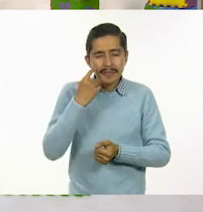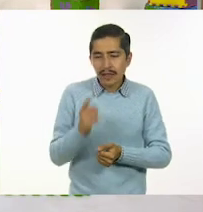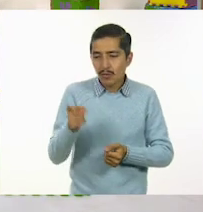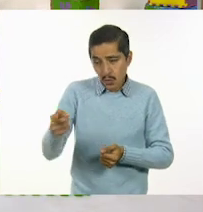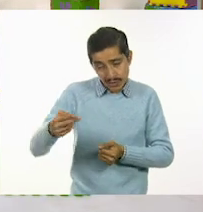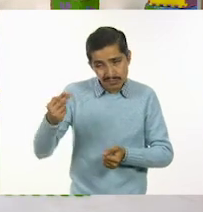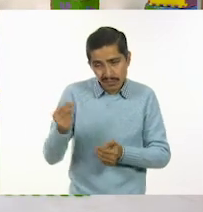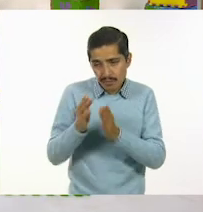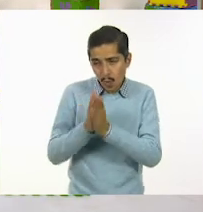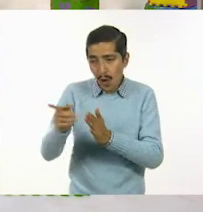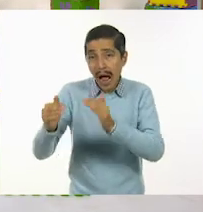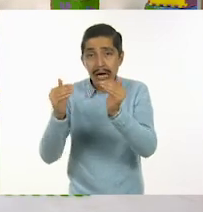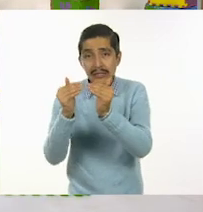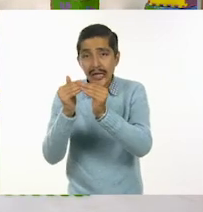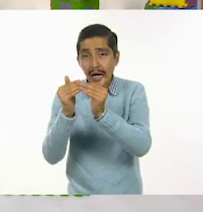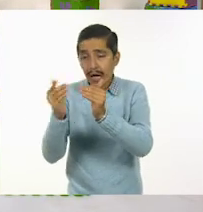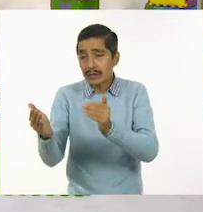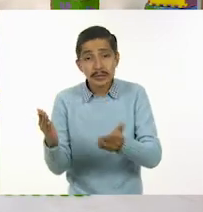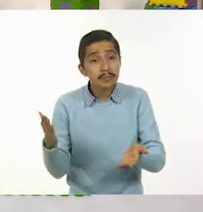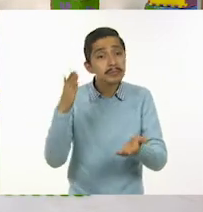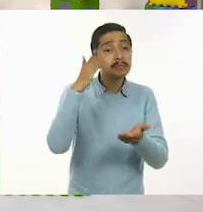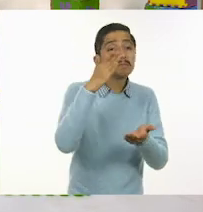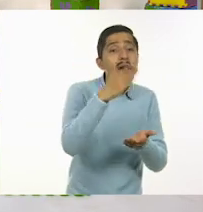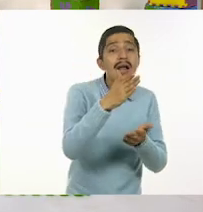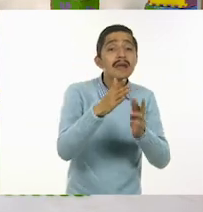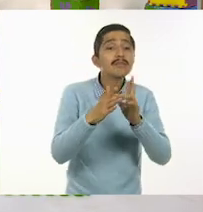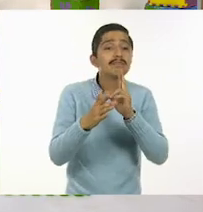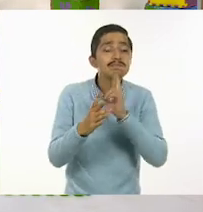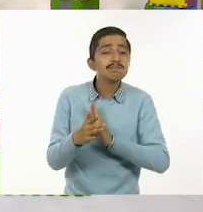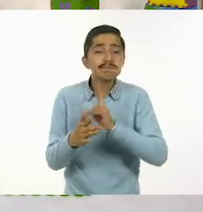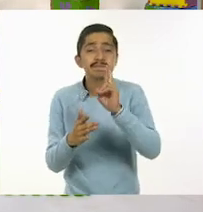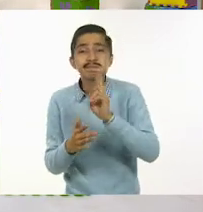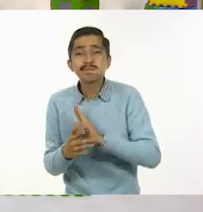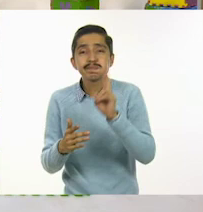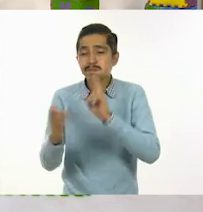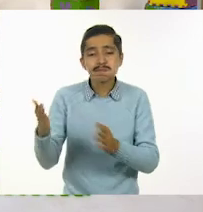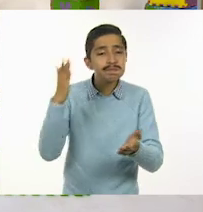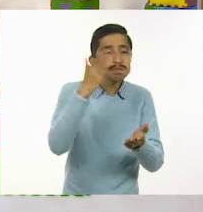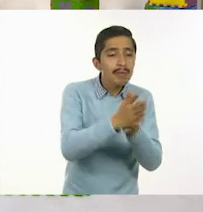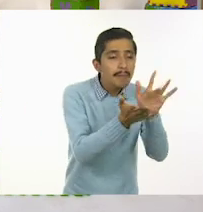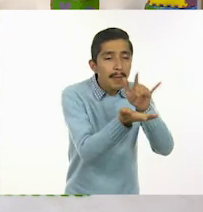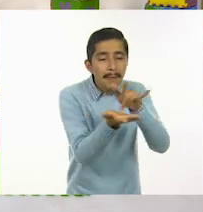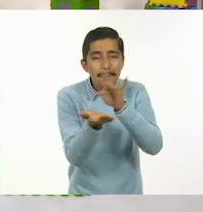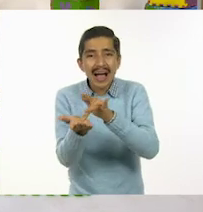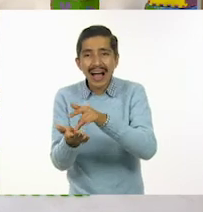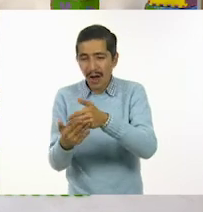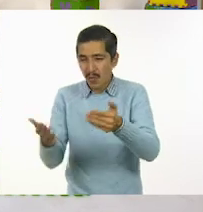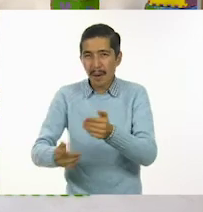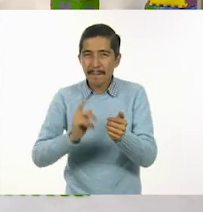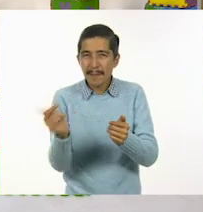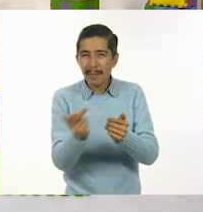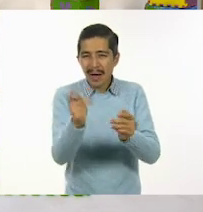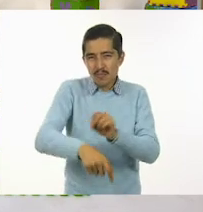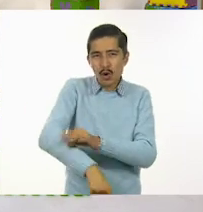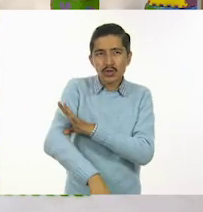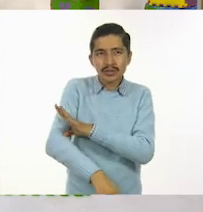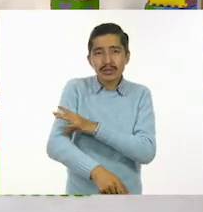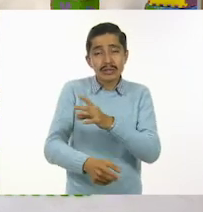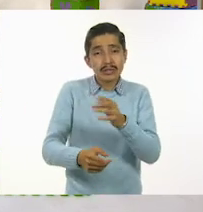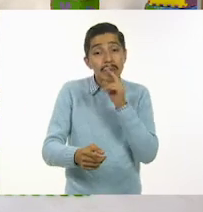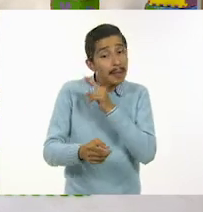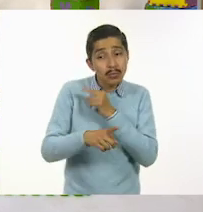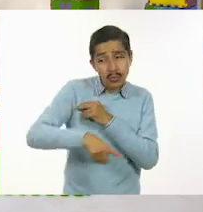vayas a las casas de los niños y nos traigas respuestas acerca de esta pregunta que acabamos de hacer de las emociones, ¿de acuerdo? ¡Córrele!